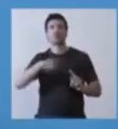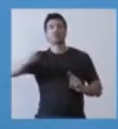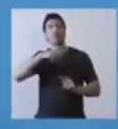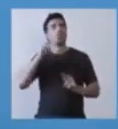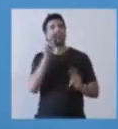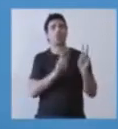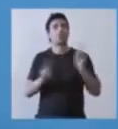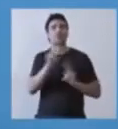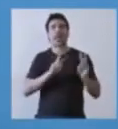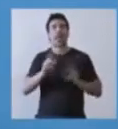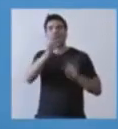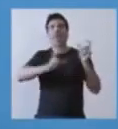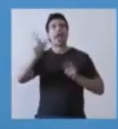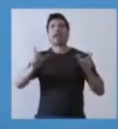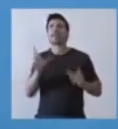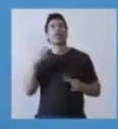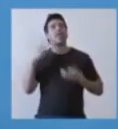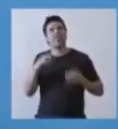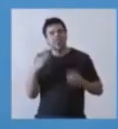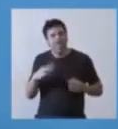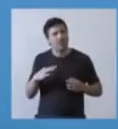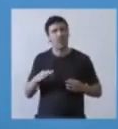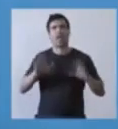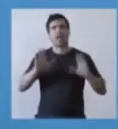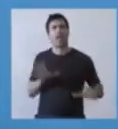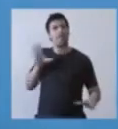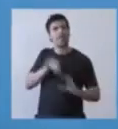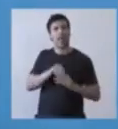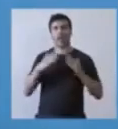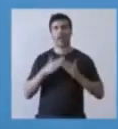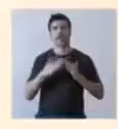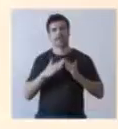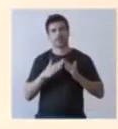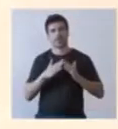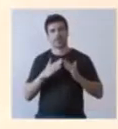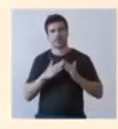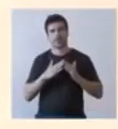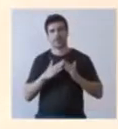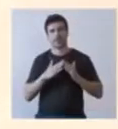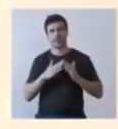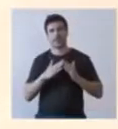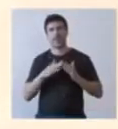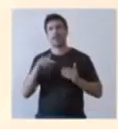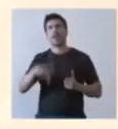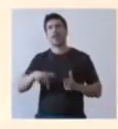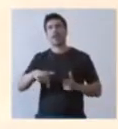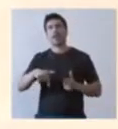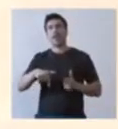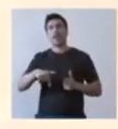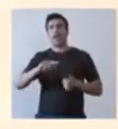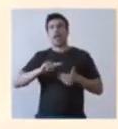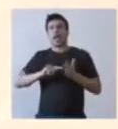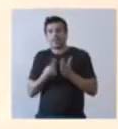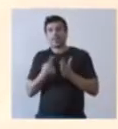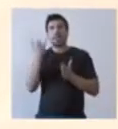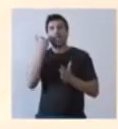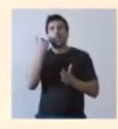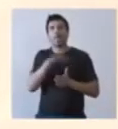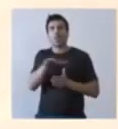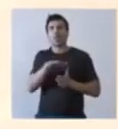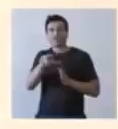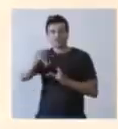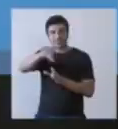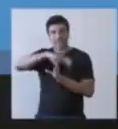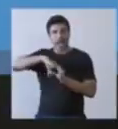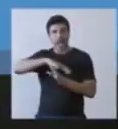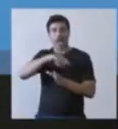este que las personas entiendan que se tienen que quedar en su casa respecto al área metropolitana desde el día